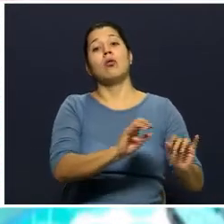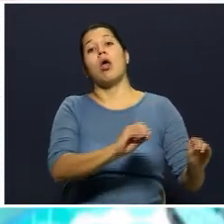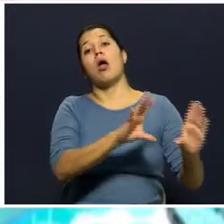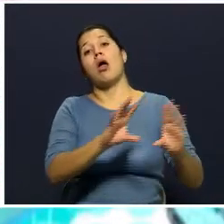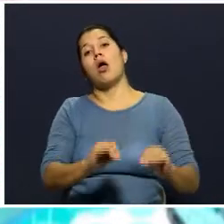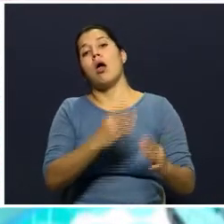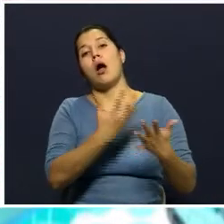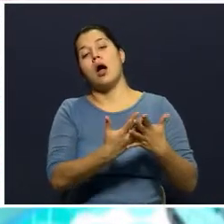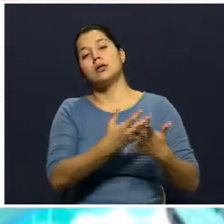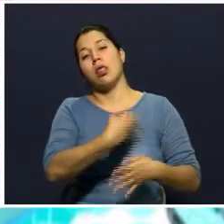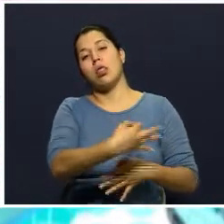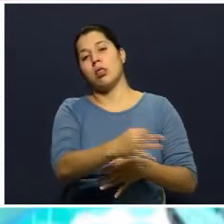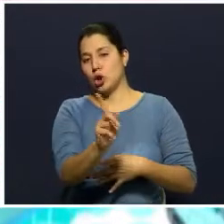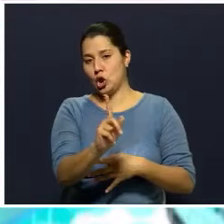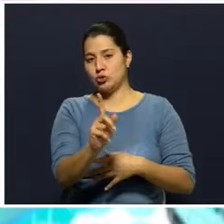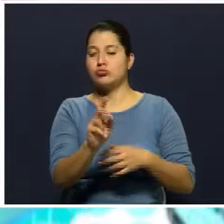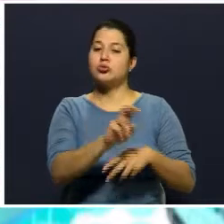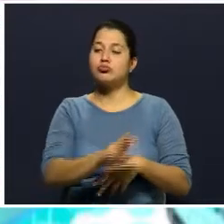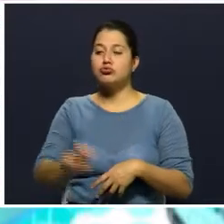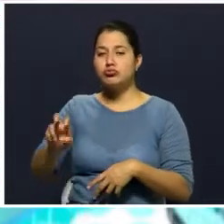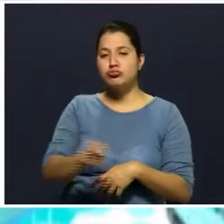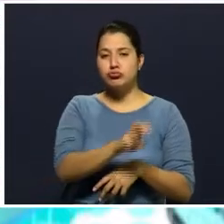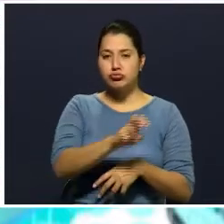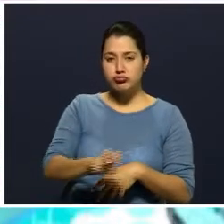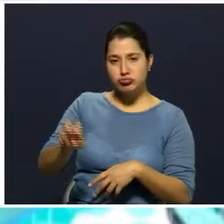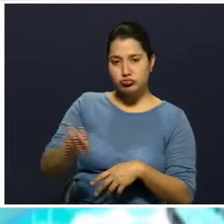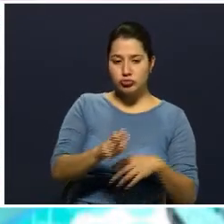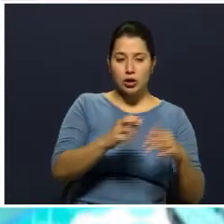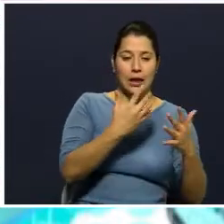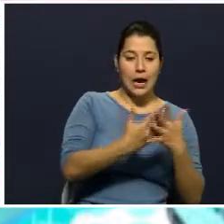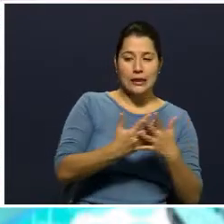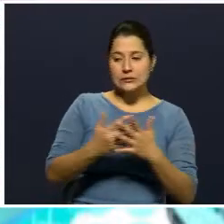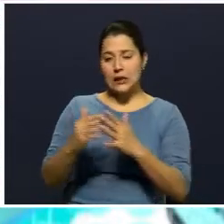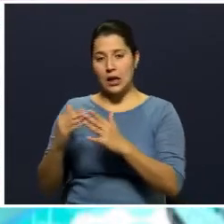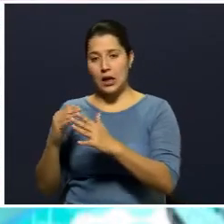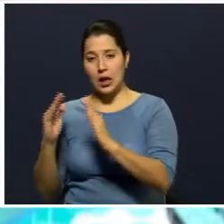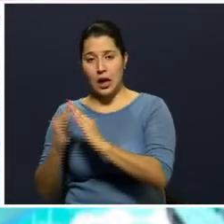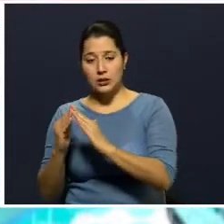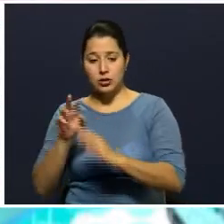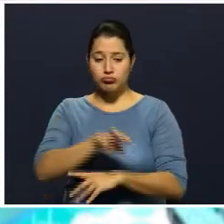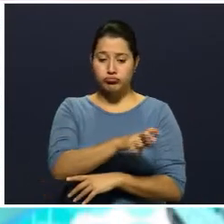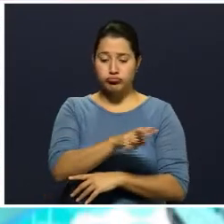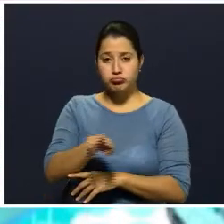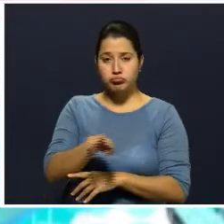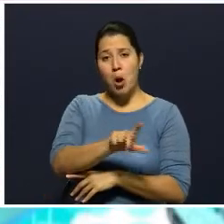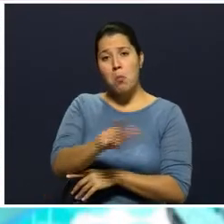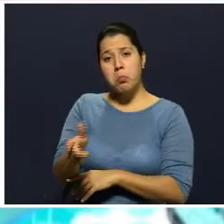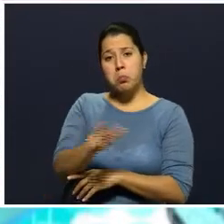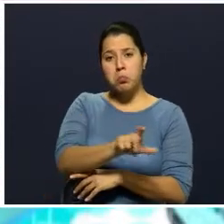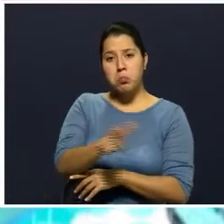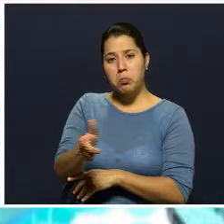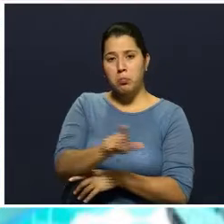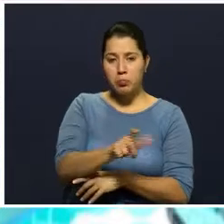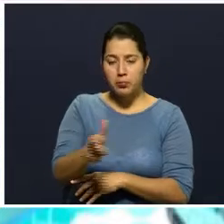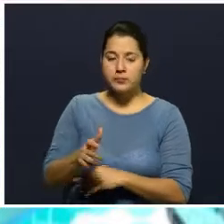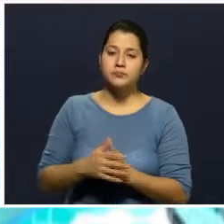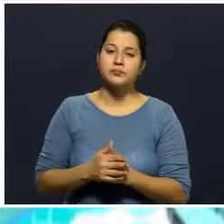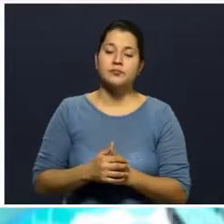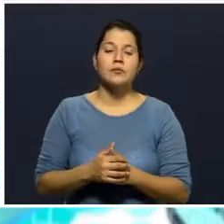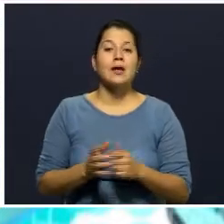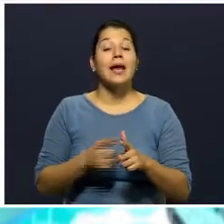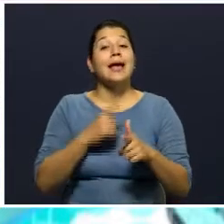es quien decide en última instancia quién puede pasar al régimen semi-institucional y quién no tendría las condiciones para hacerlo.